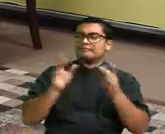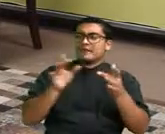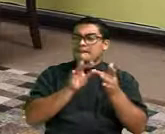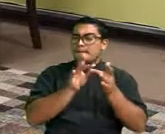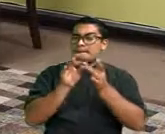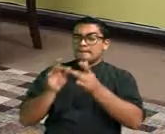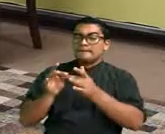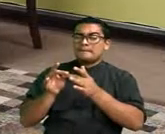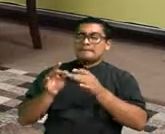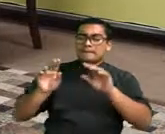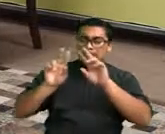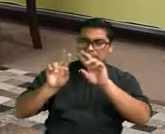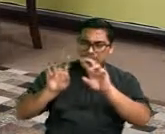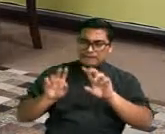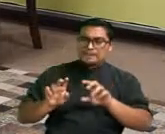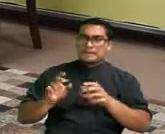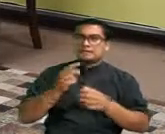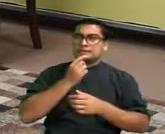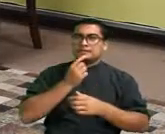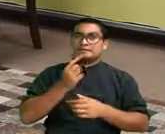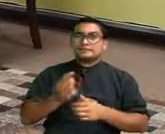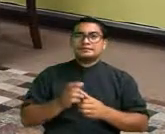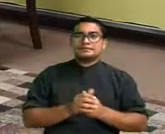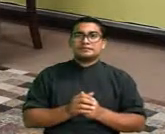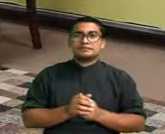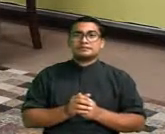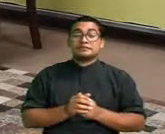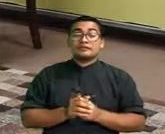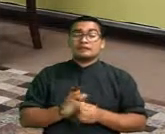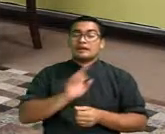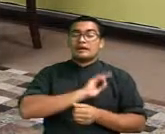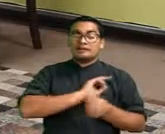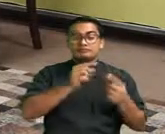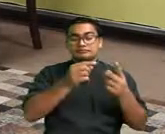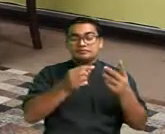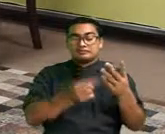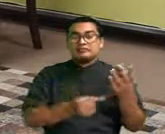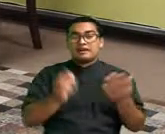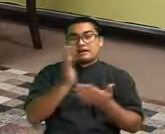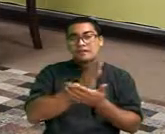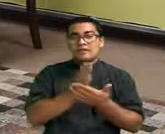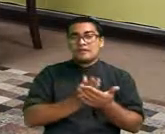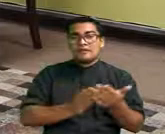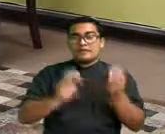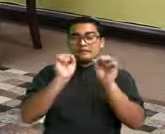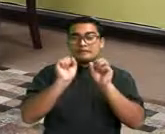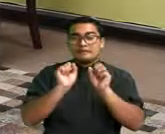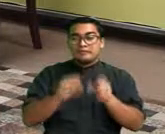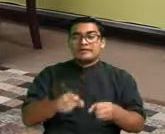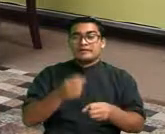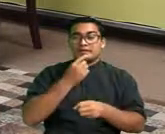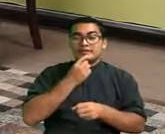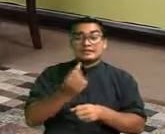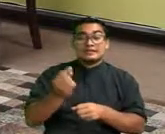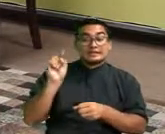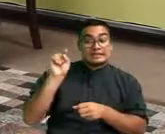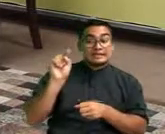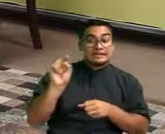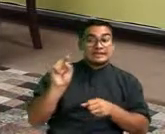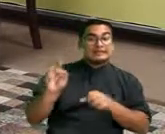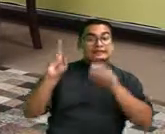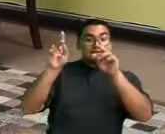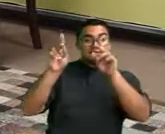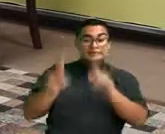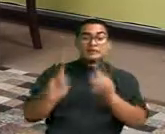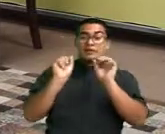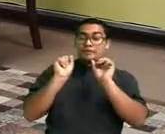que es la psicología, ¿verdad? Sí hay características que nos pueden inducir a que esta persona